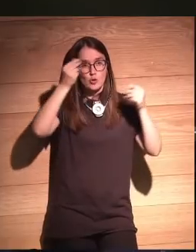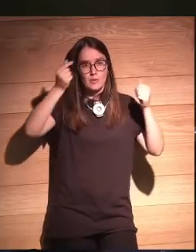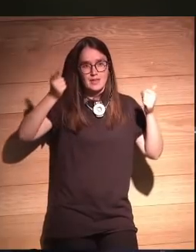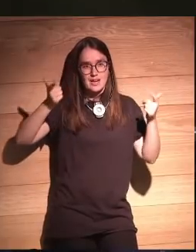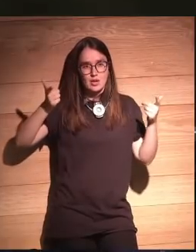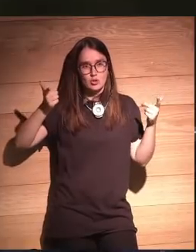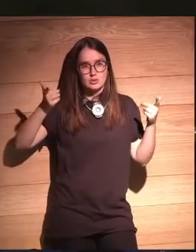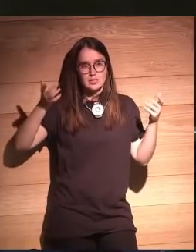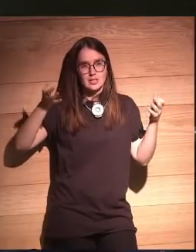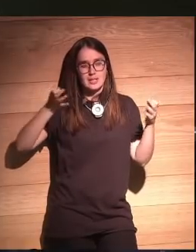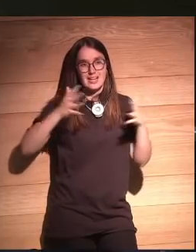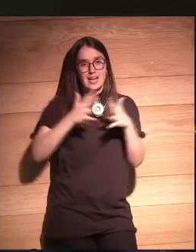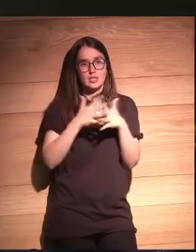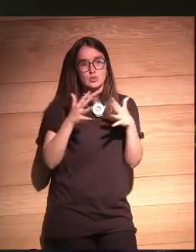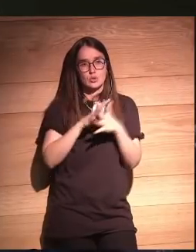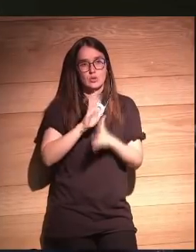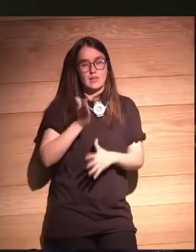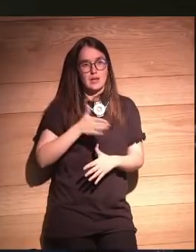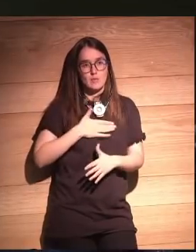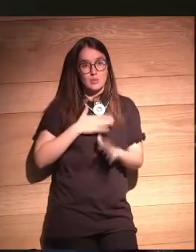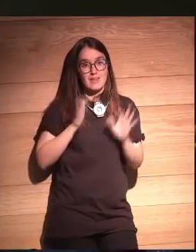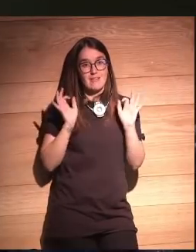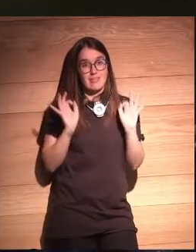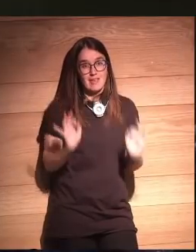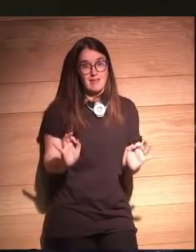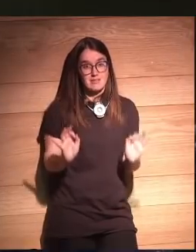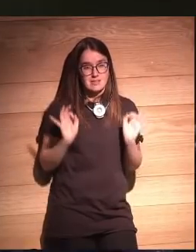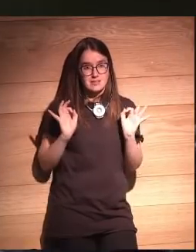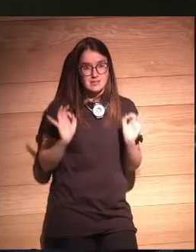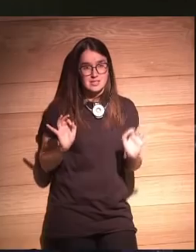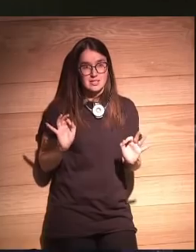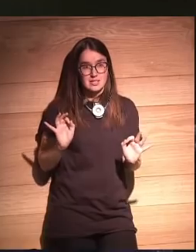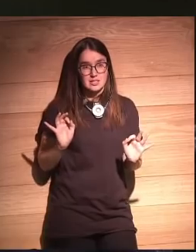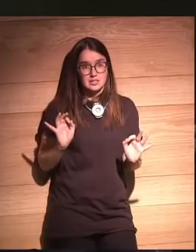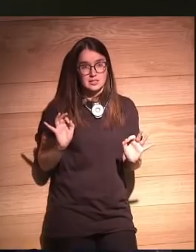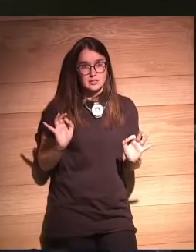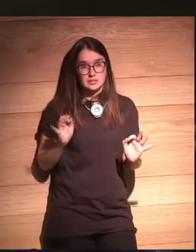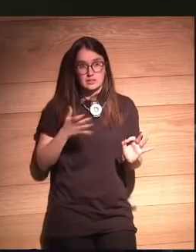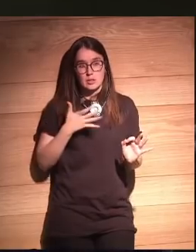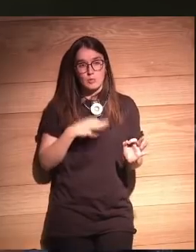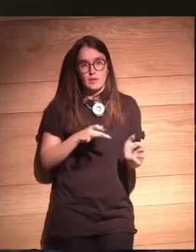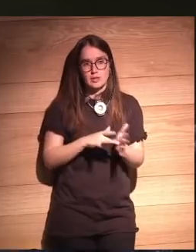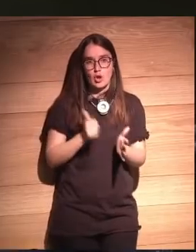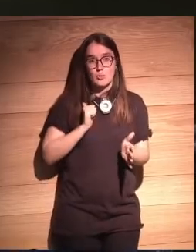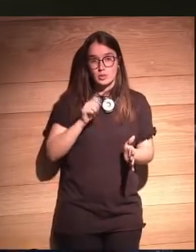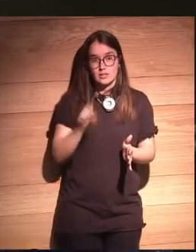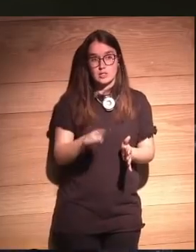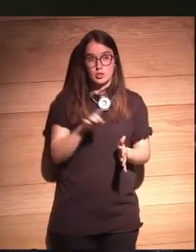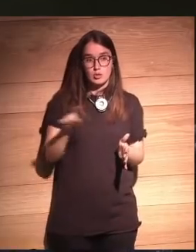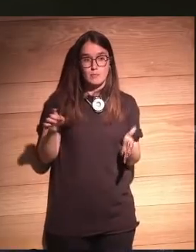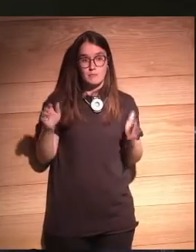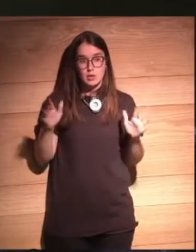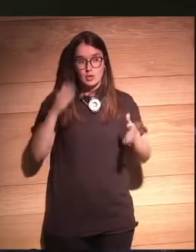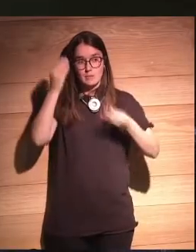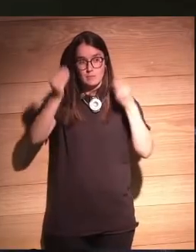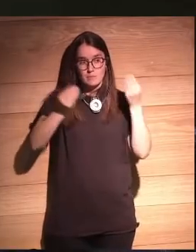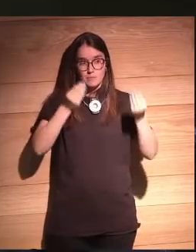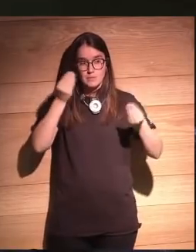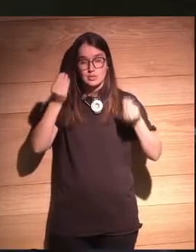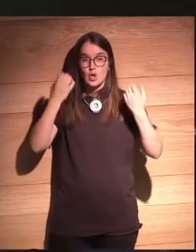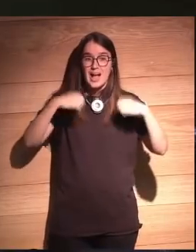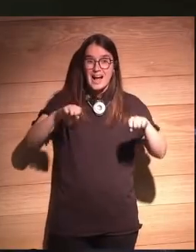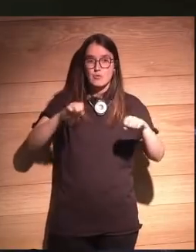olvidarnos de que la estructura de la propiedad es así y que puede ser una oportunidad o no, pero que creo que no nos hace,